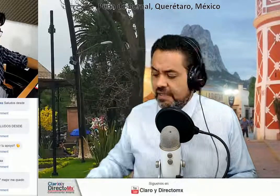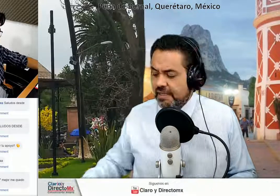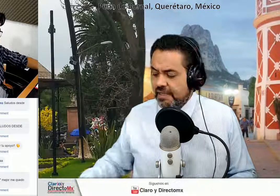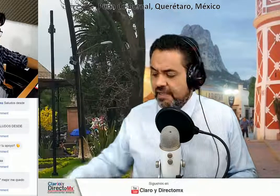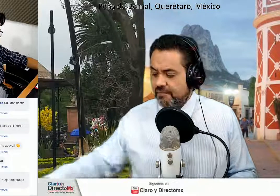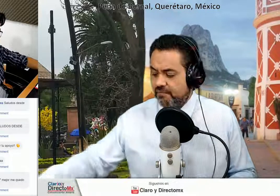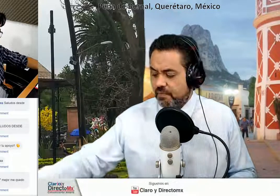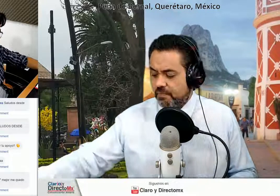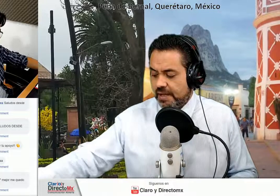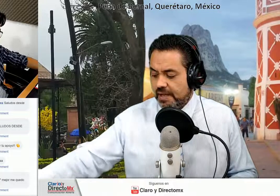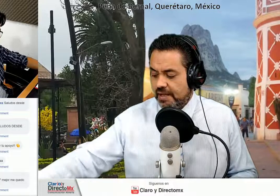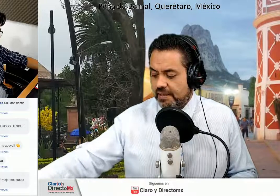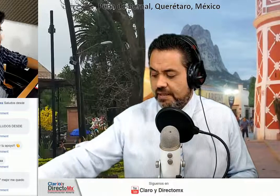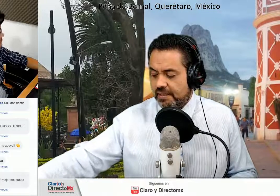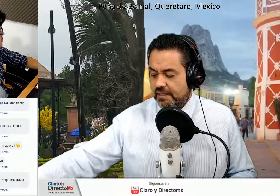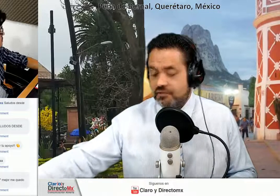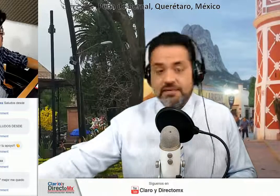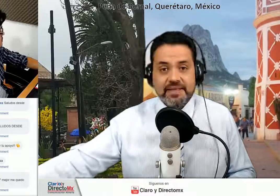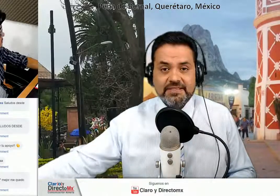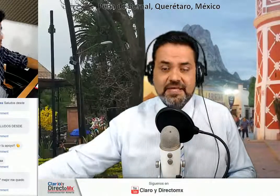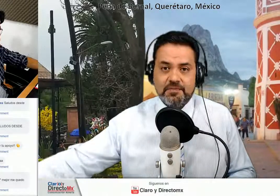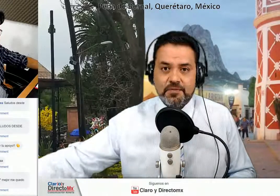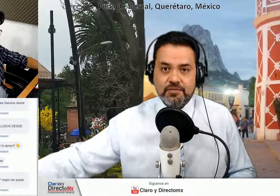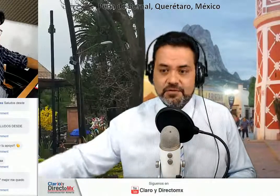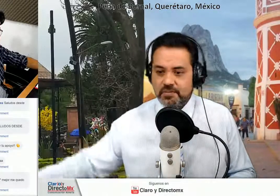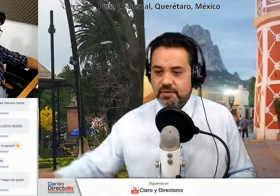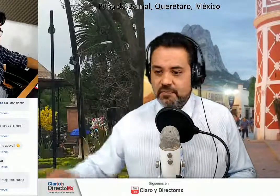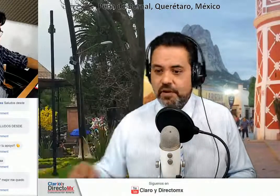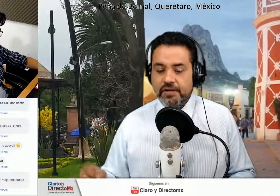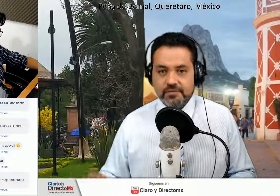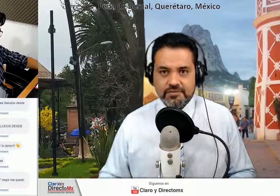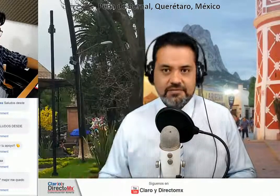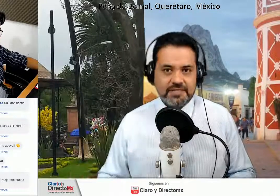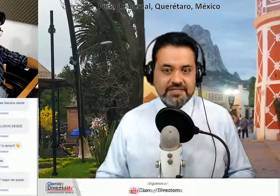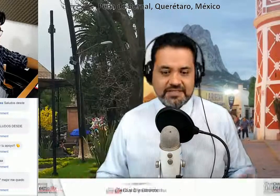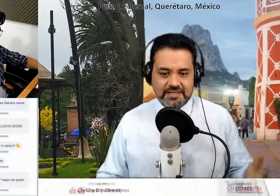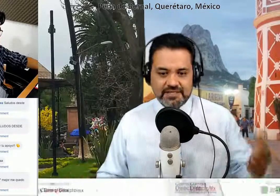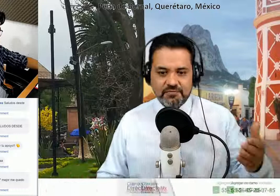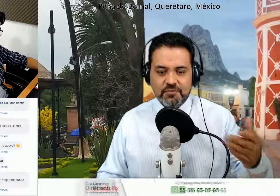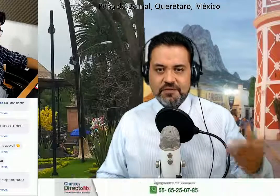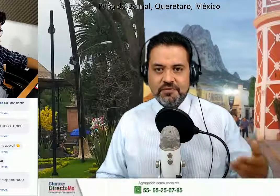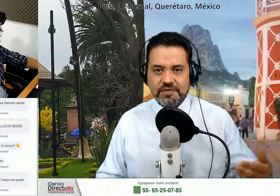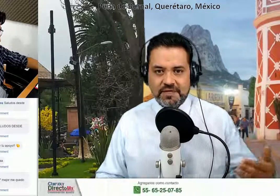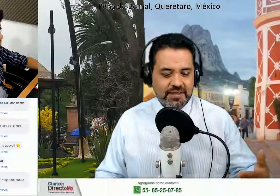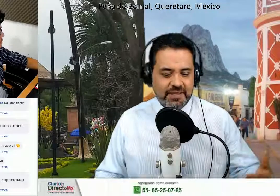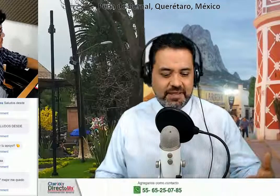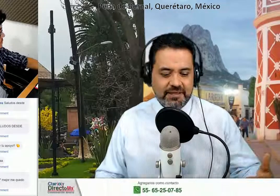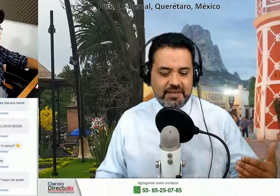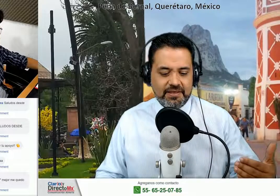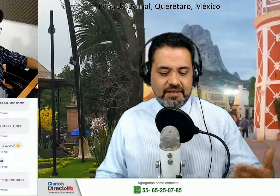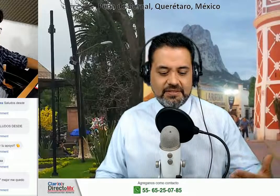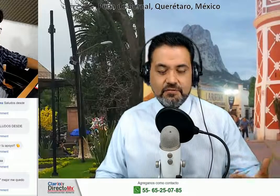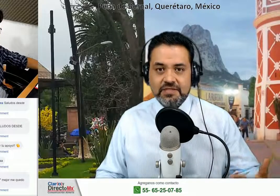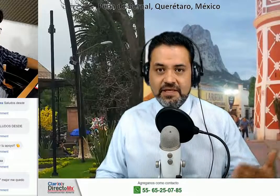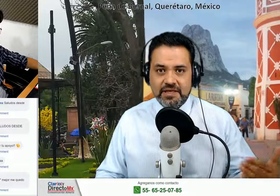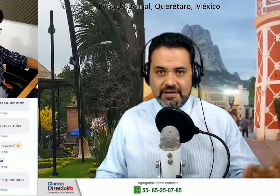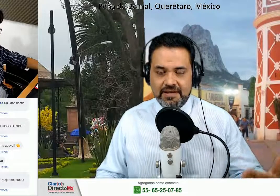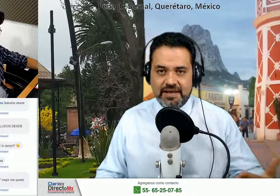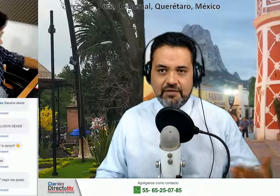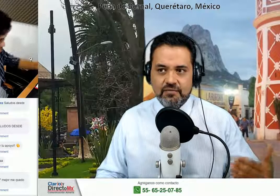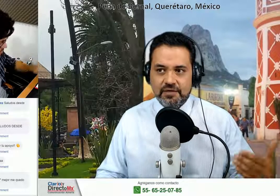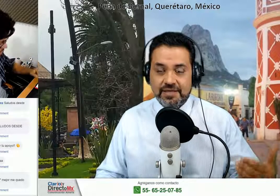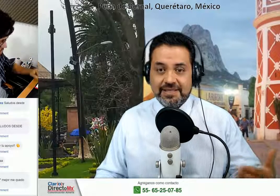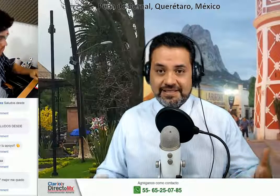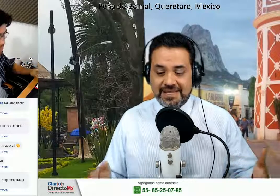obrador para los debates que de pronto se ponen buenos ya les decía hace un momento que quienes nos siguen